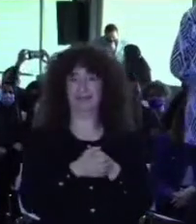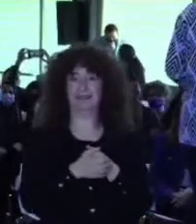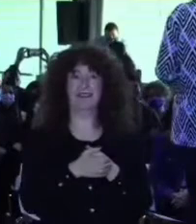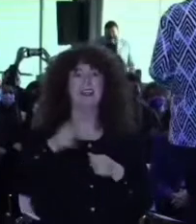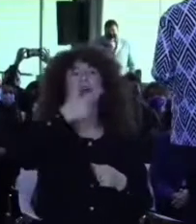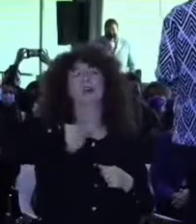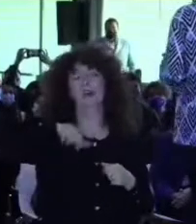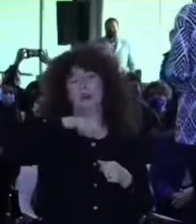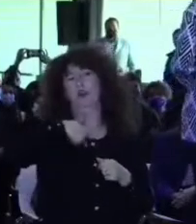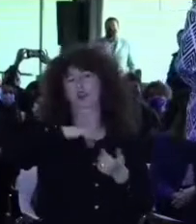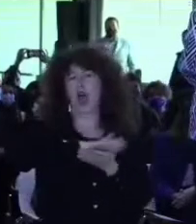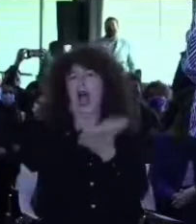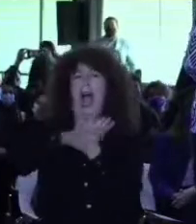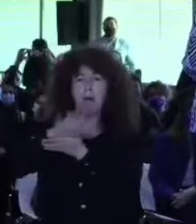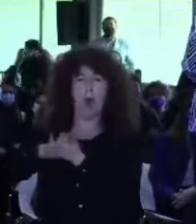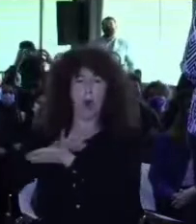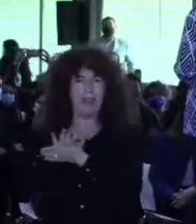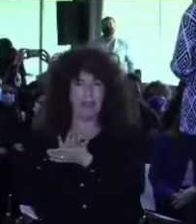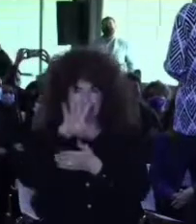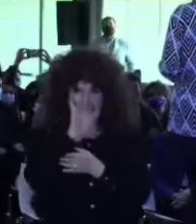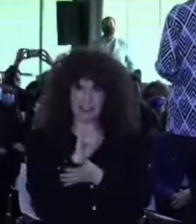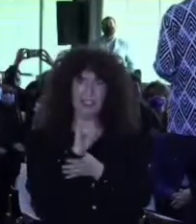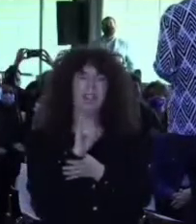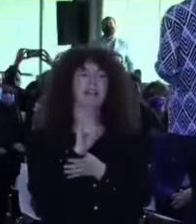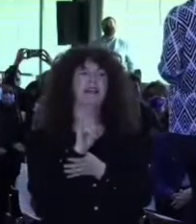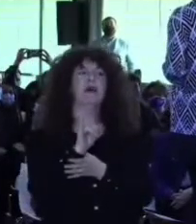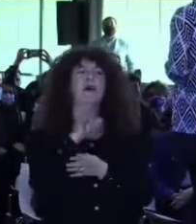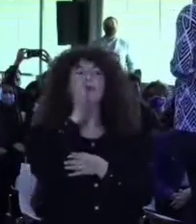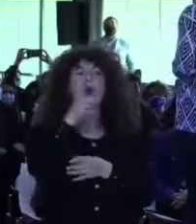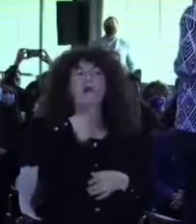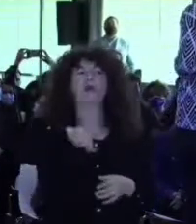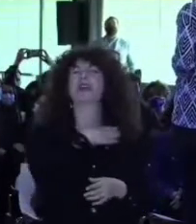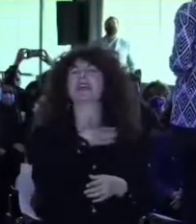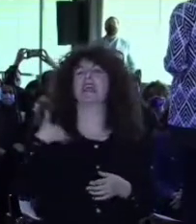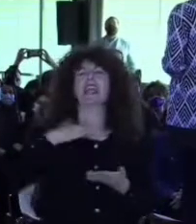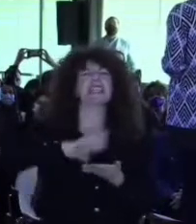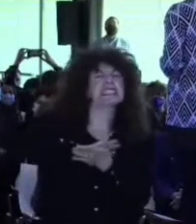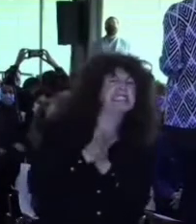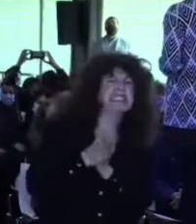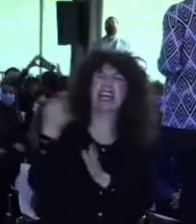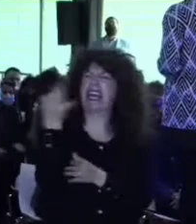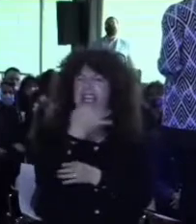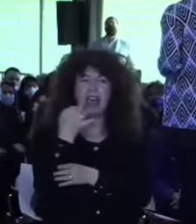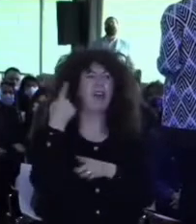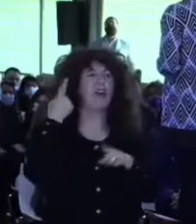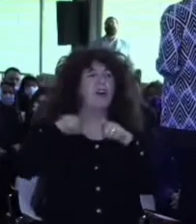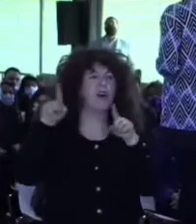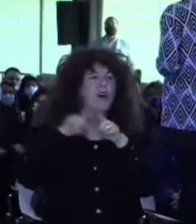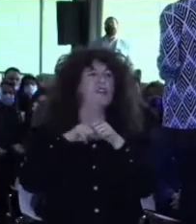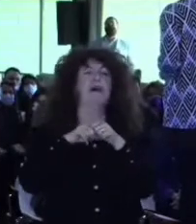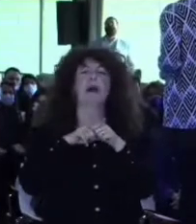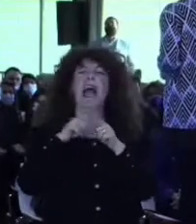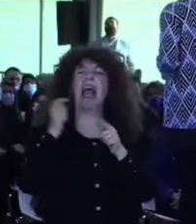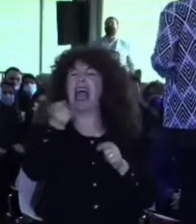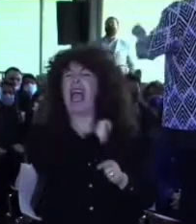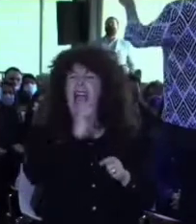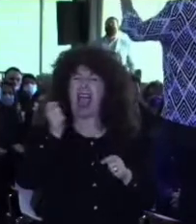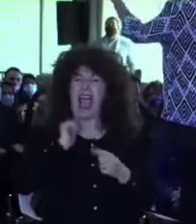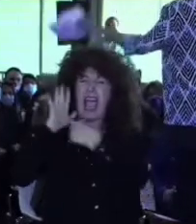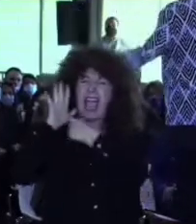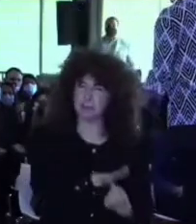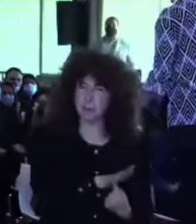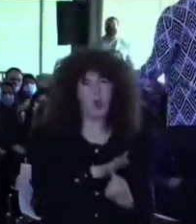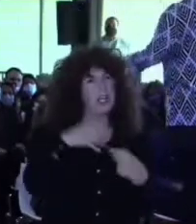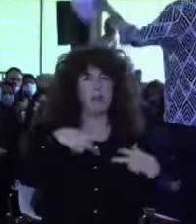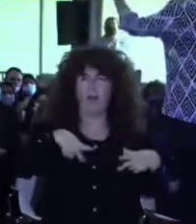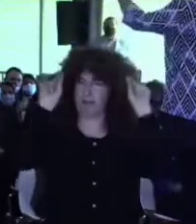somos abolicionistas. Somos abolicionistas porque queremos abolir todas las relaciones de explotación, la